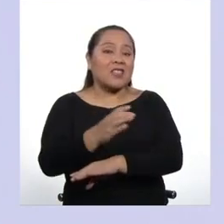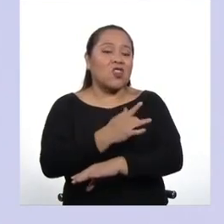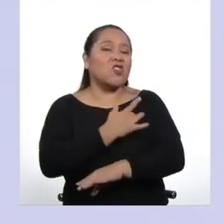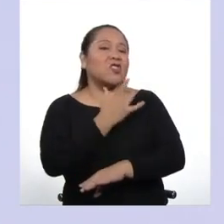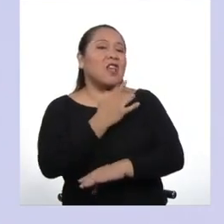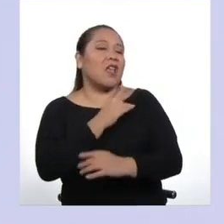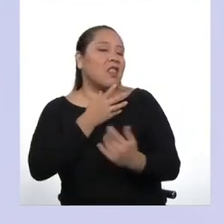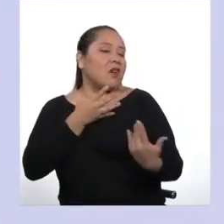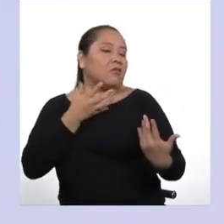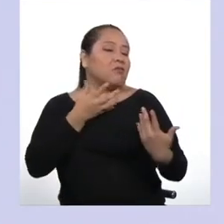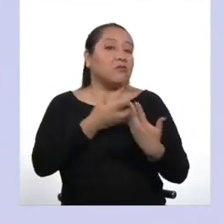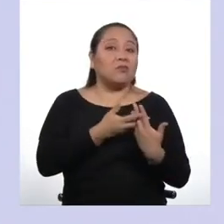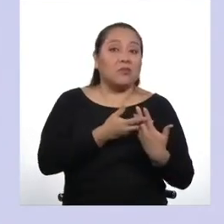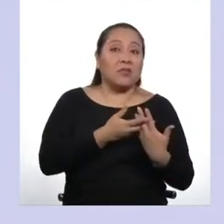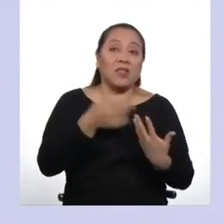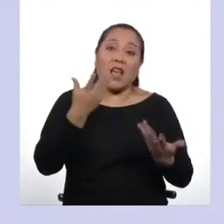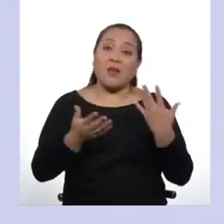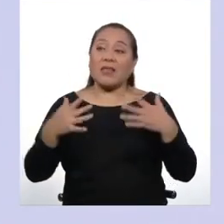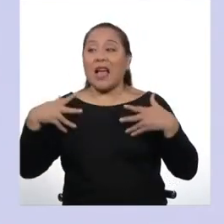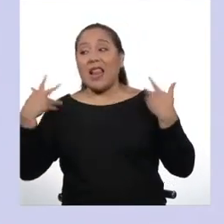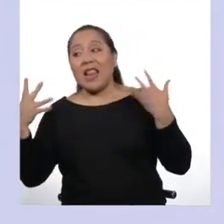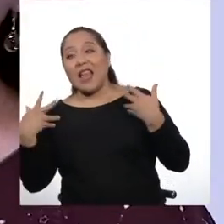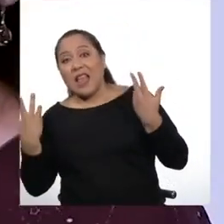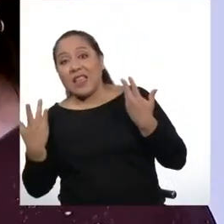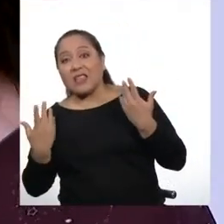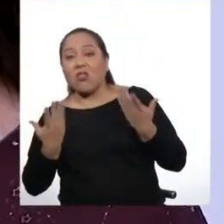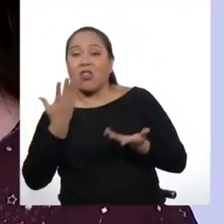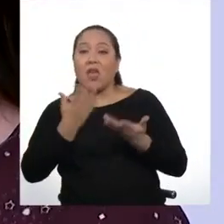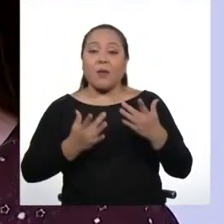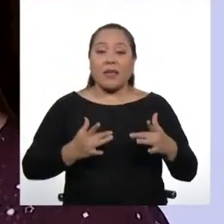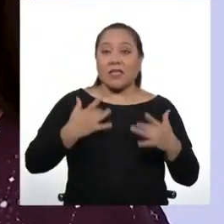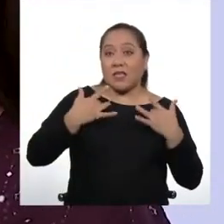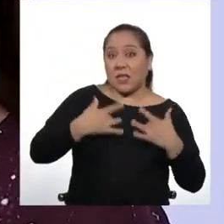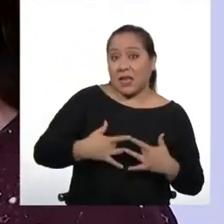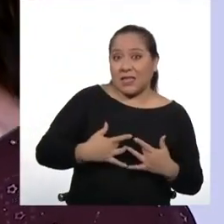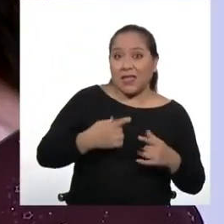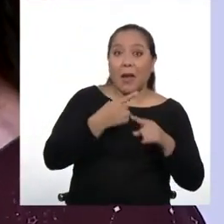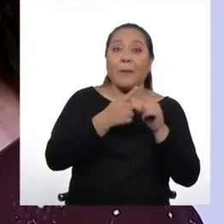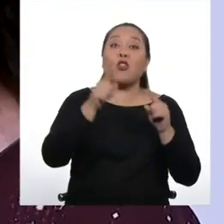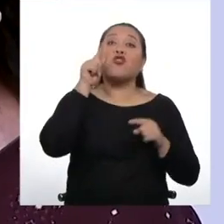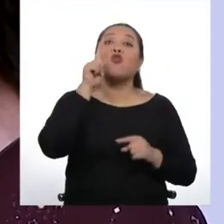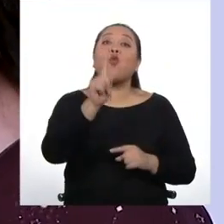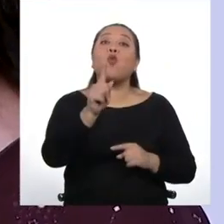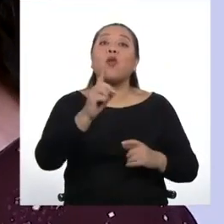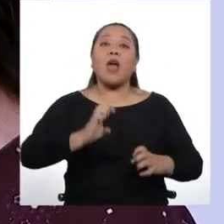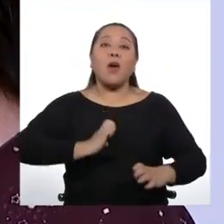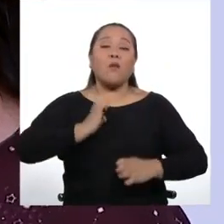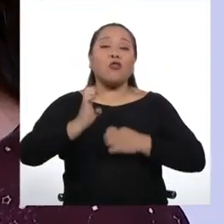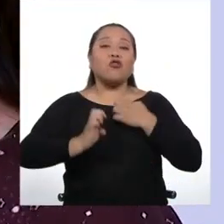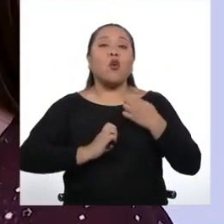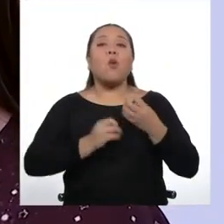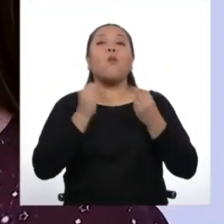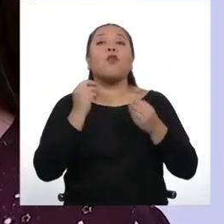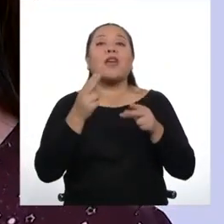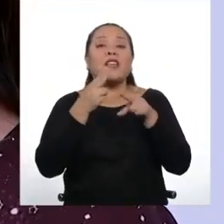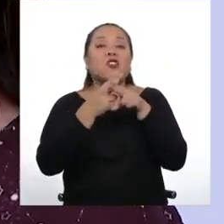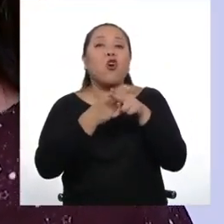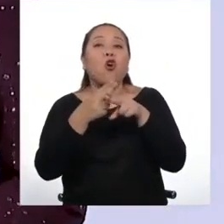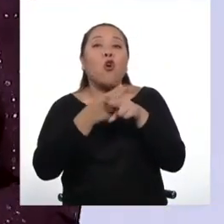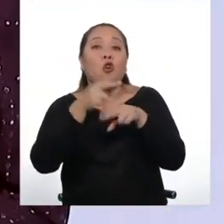emoción que puede ser alegre o triste quizás, pero es una emoción porque el tiempo que dura esta es